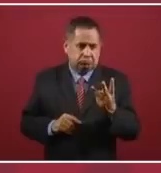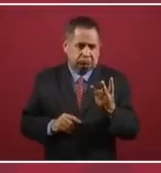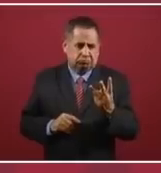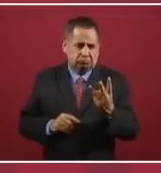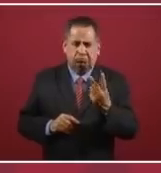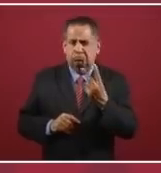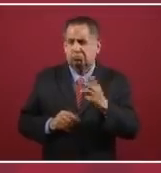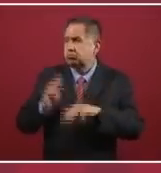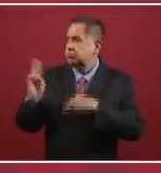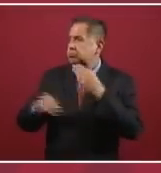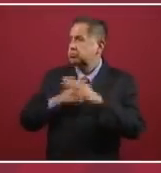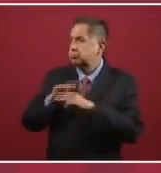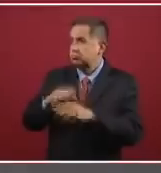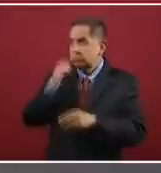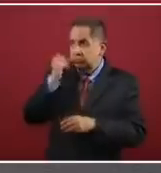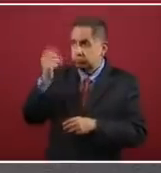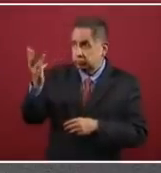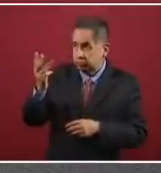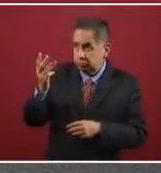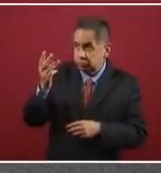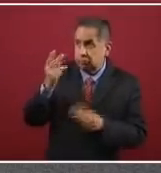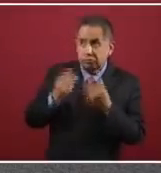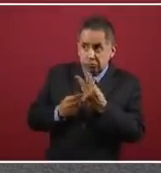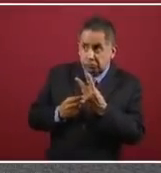el mundo de las finanzas,